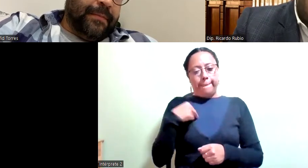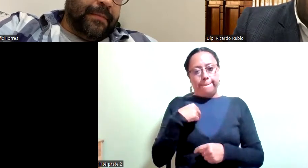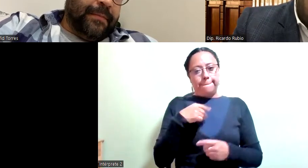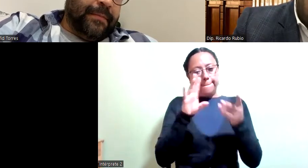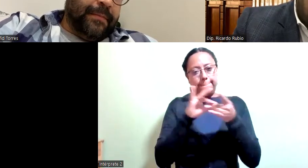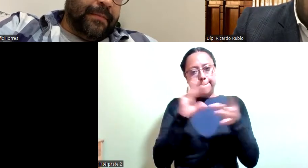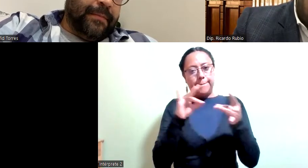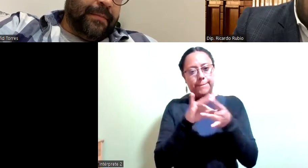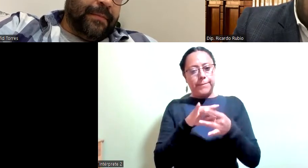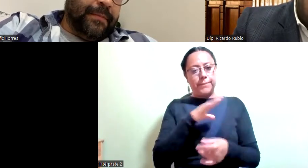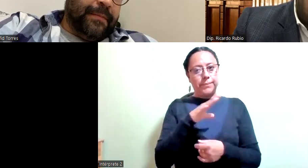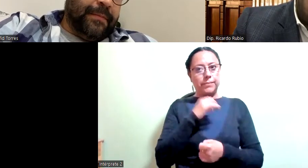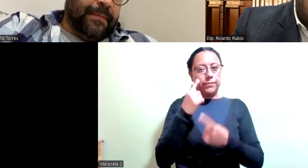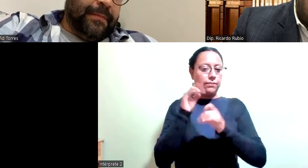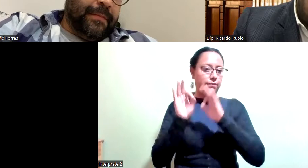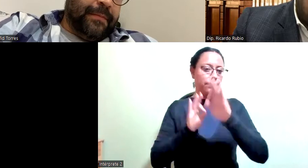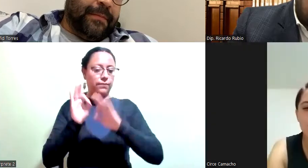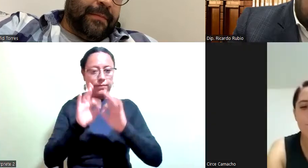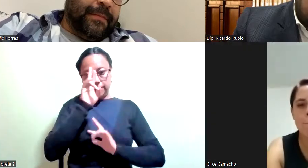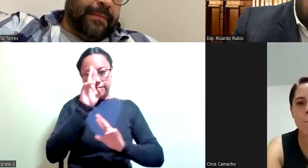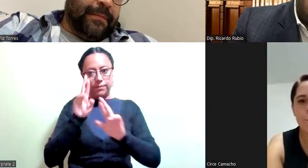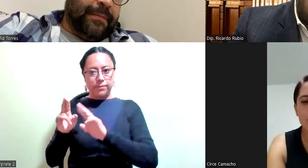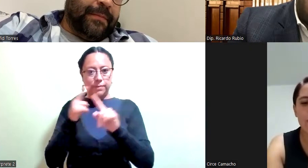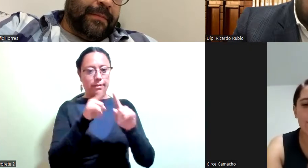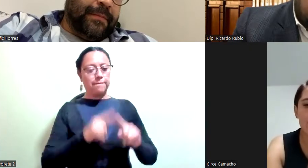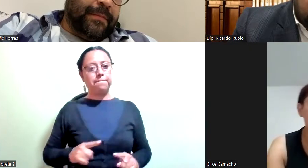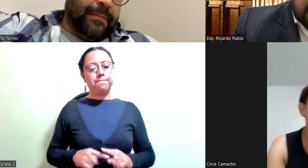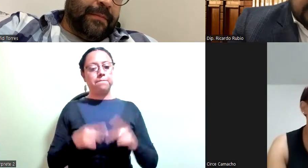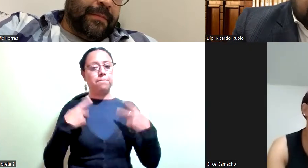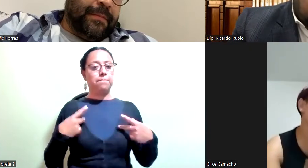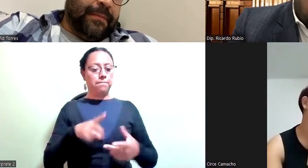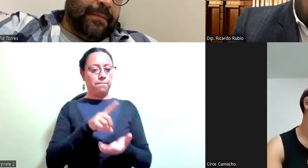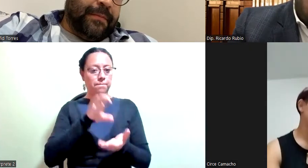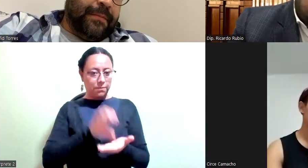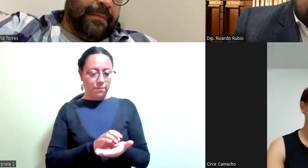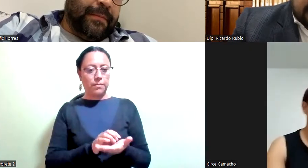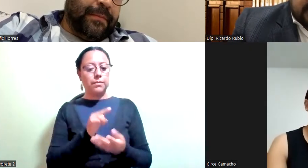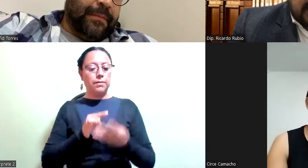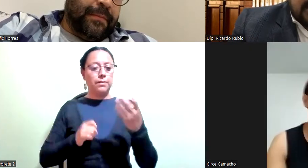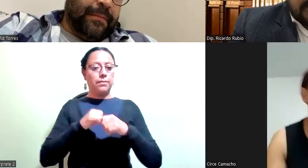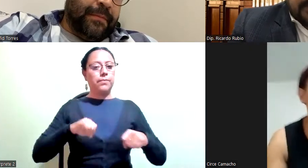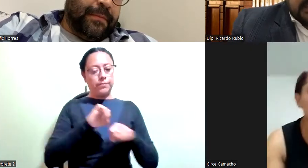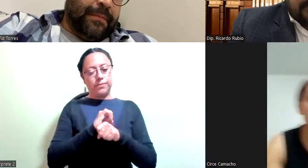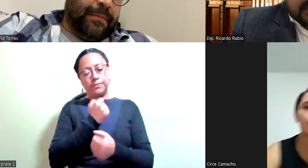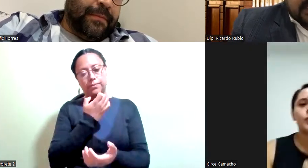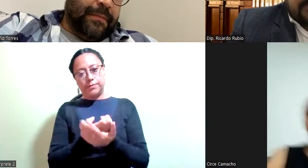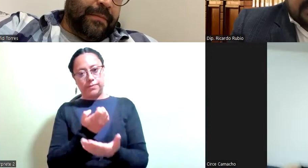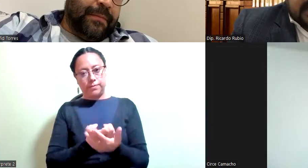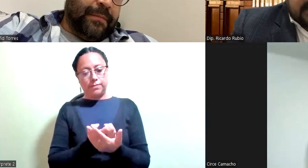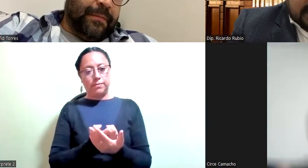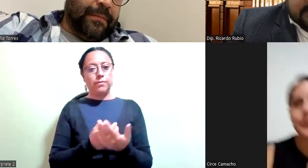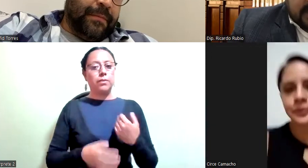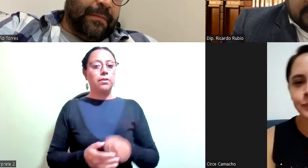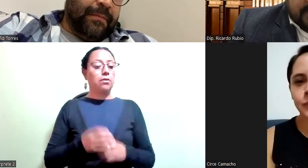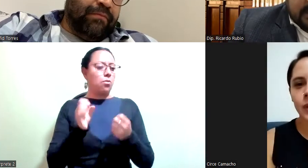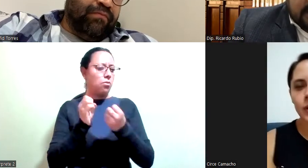un trato digno independientemente del género, orientación sexual, identidad técnica, discapacidad, condición socioeconómica o desventaja social, ya puede implicar